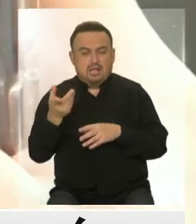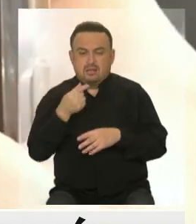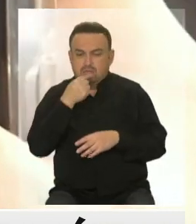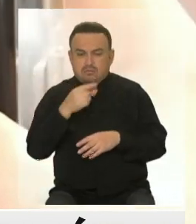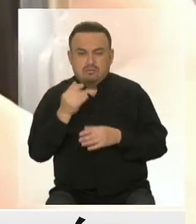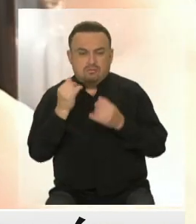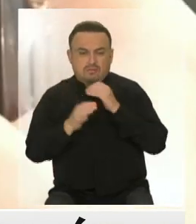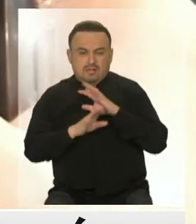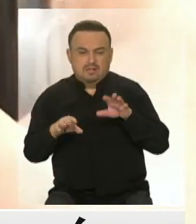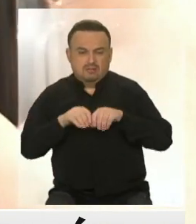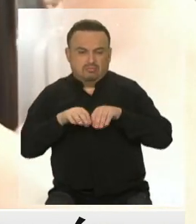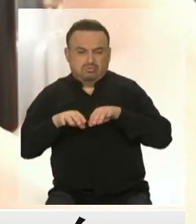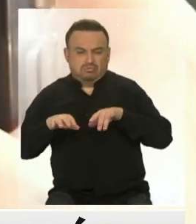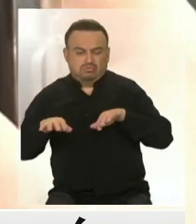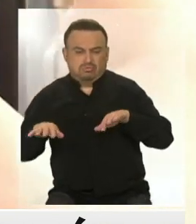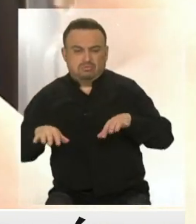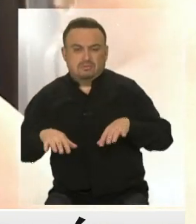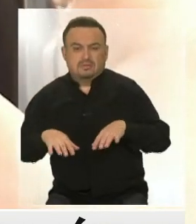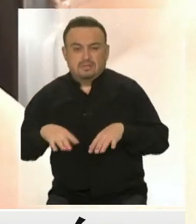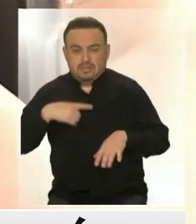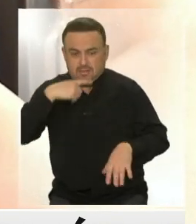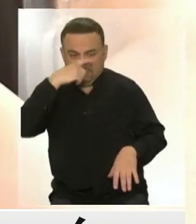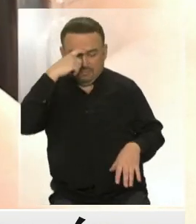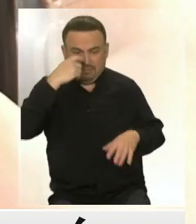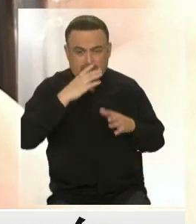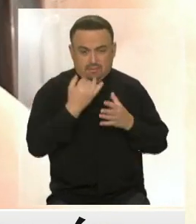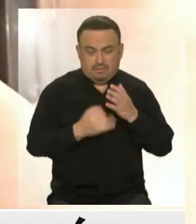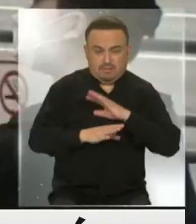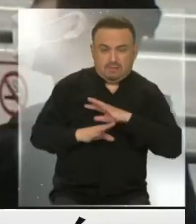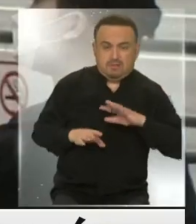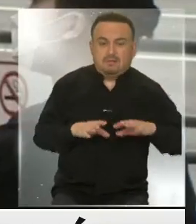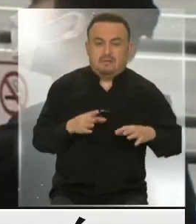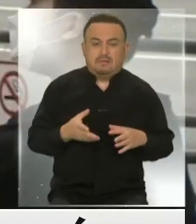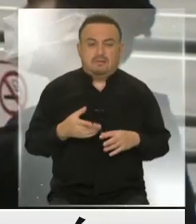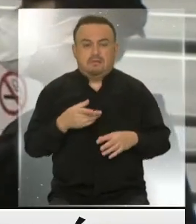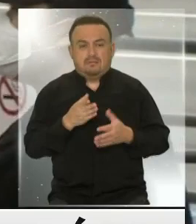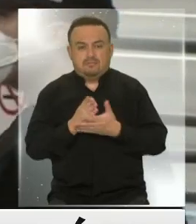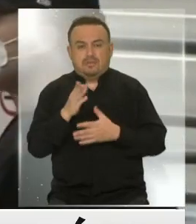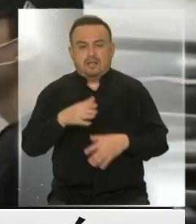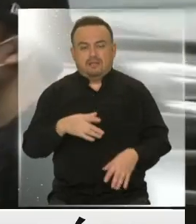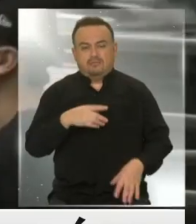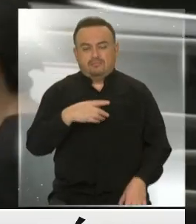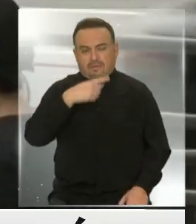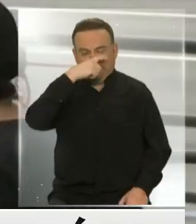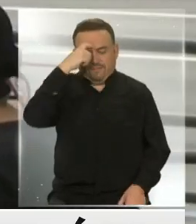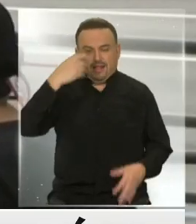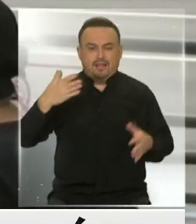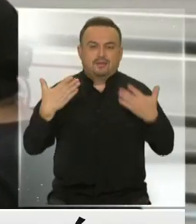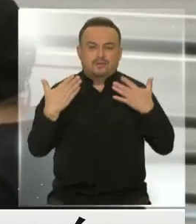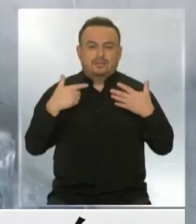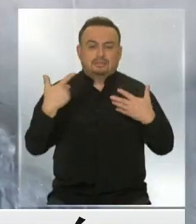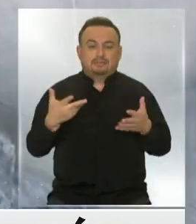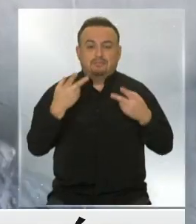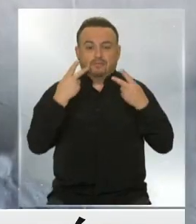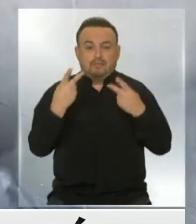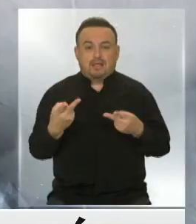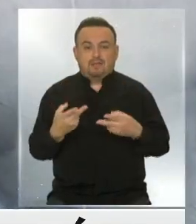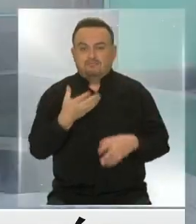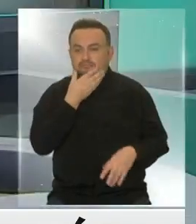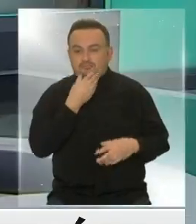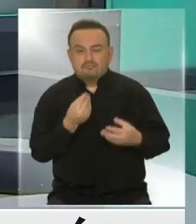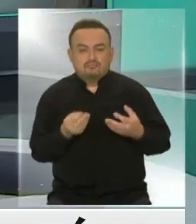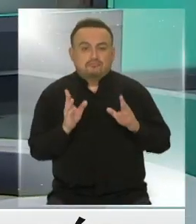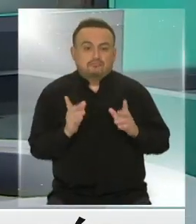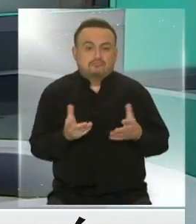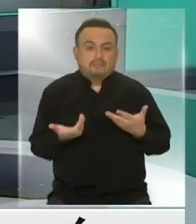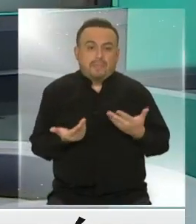la primavera comienza luego el verano así que no hubo viajes claro había que